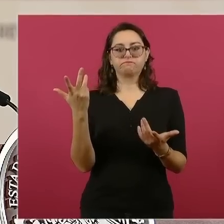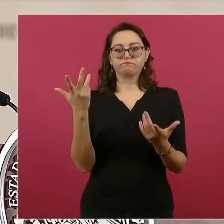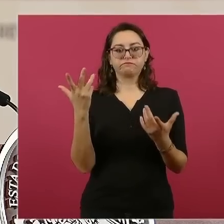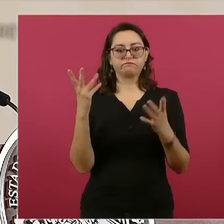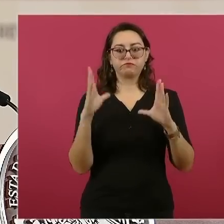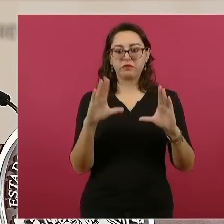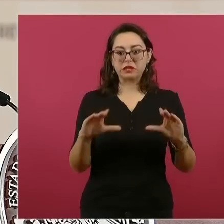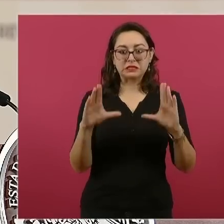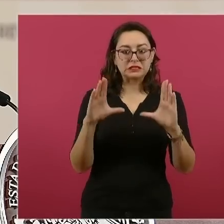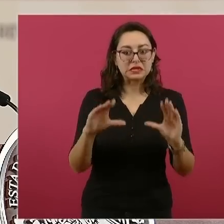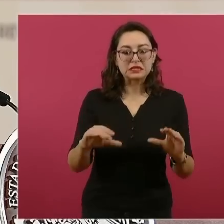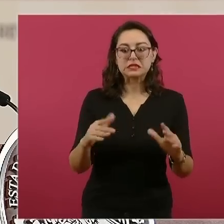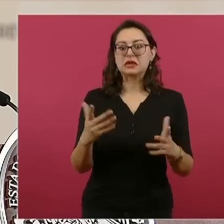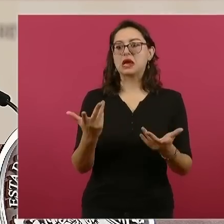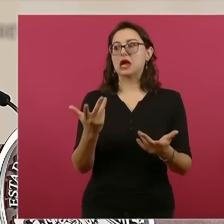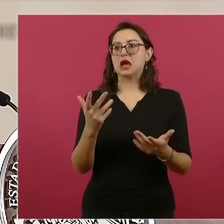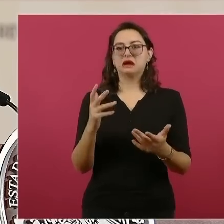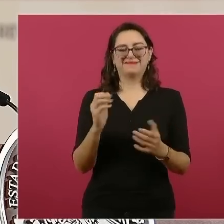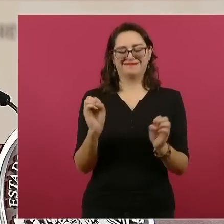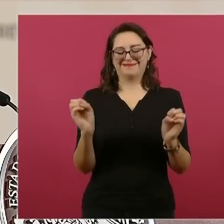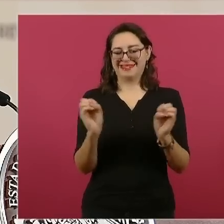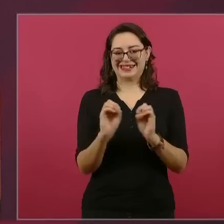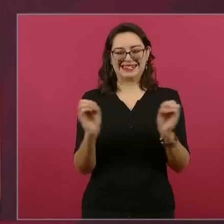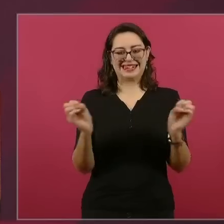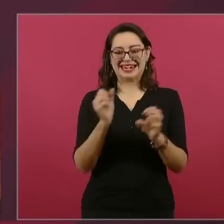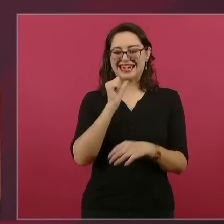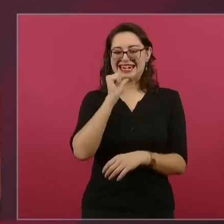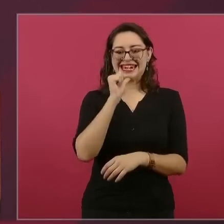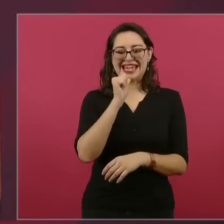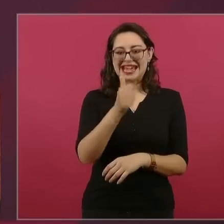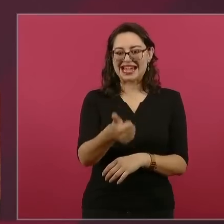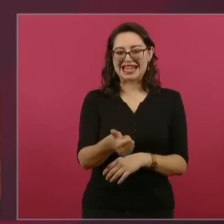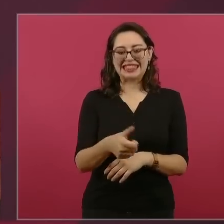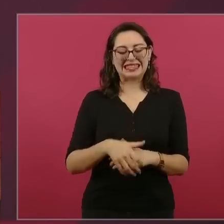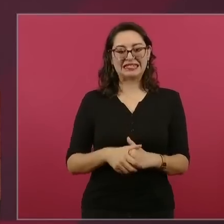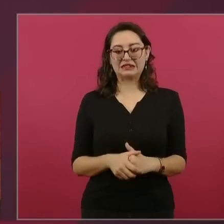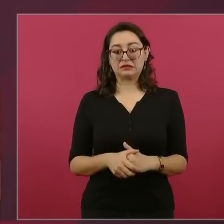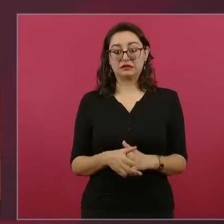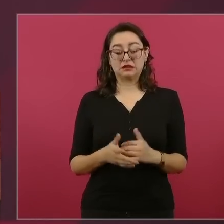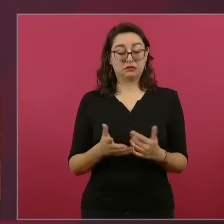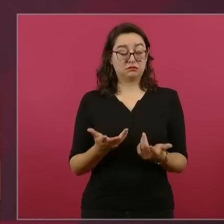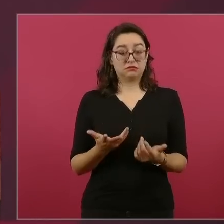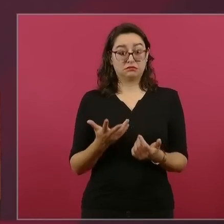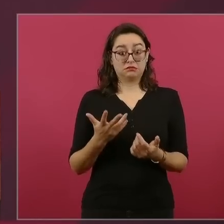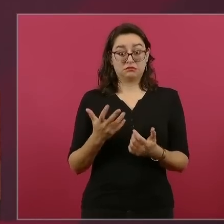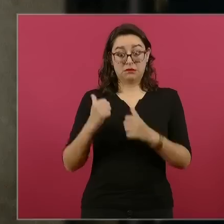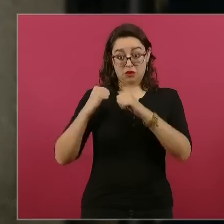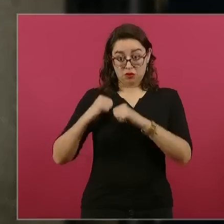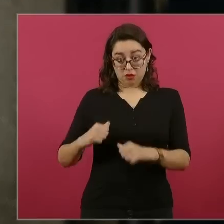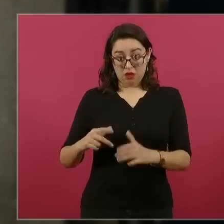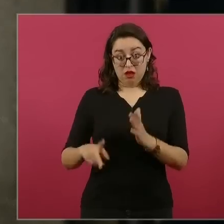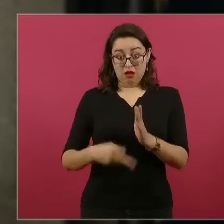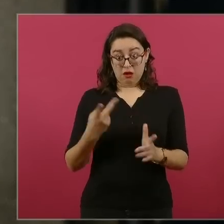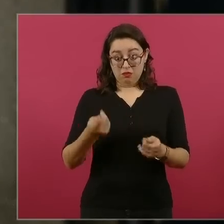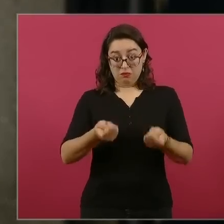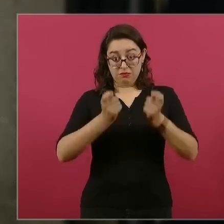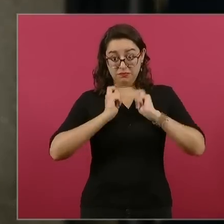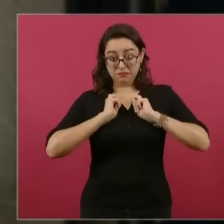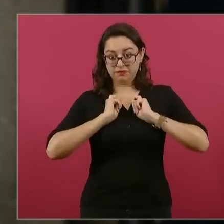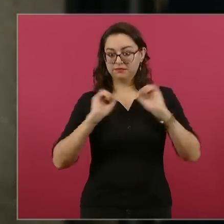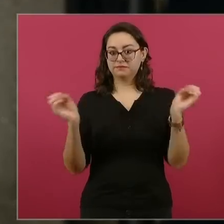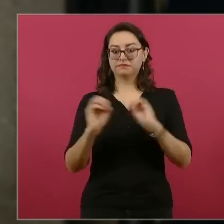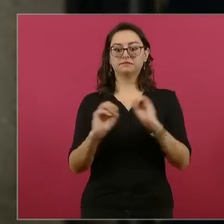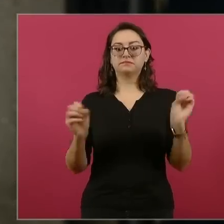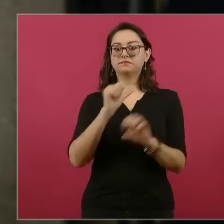a ningún seminario, ni mucho menos acepto cargos. Nada, nada,